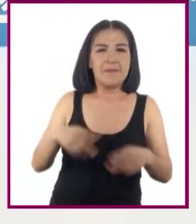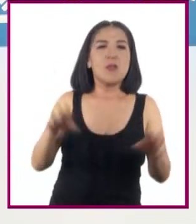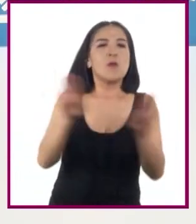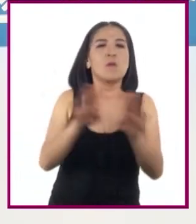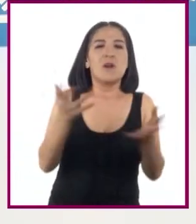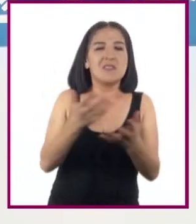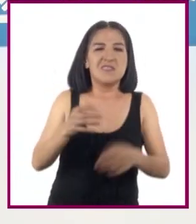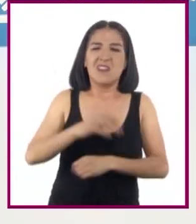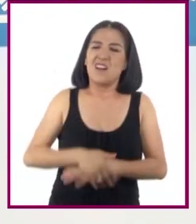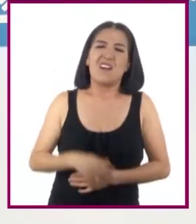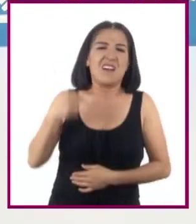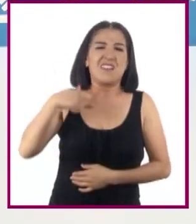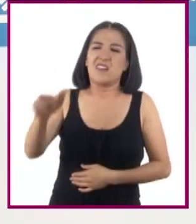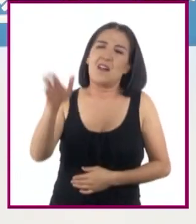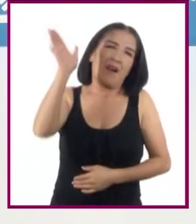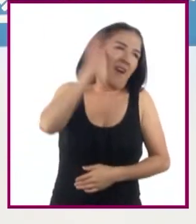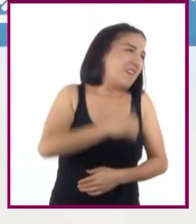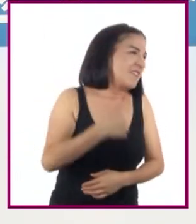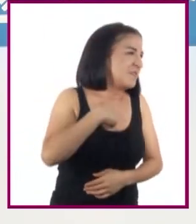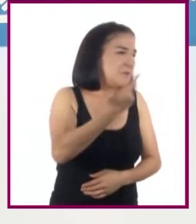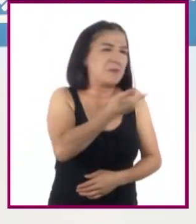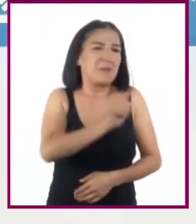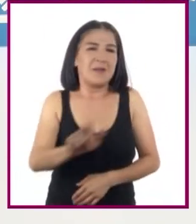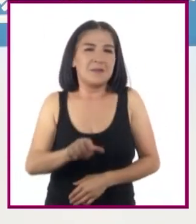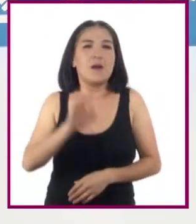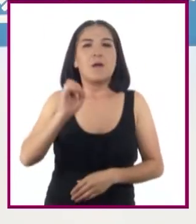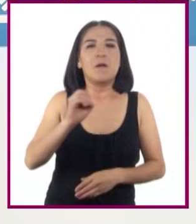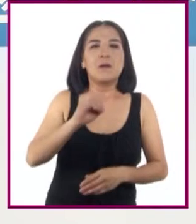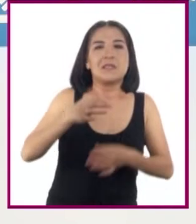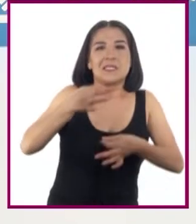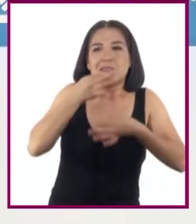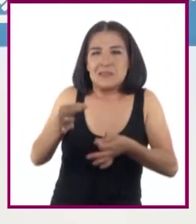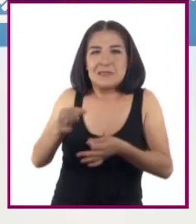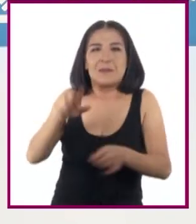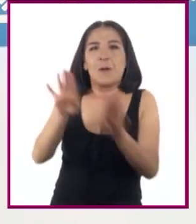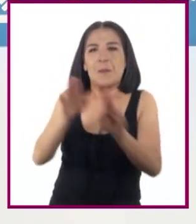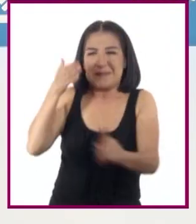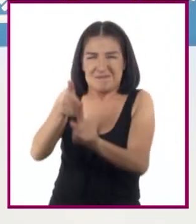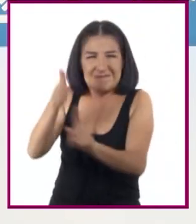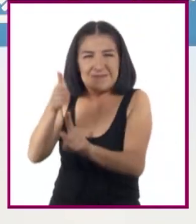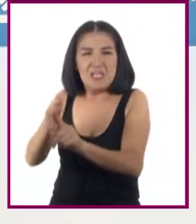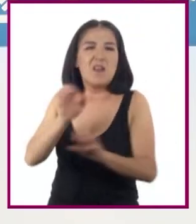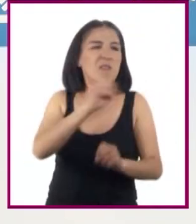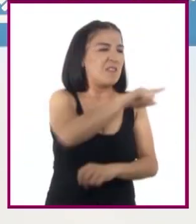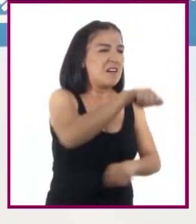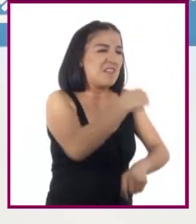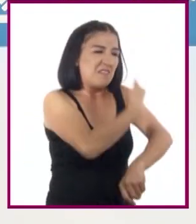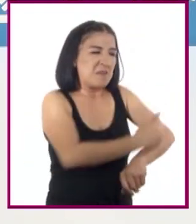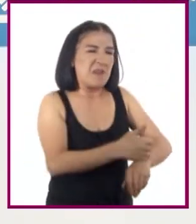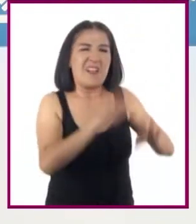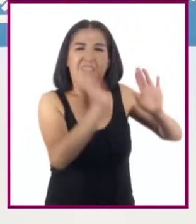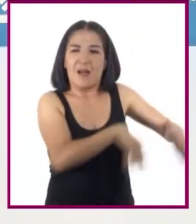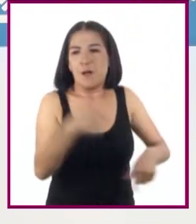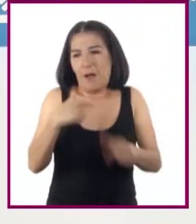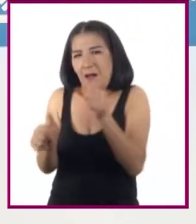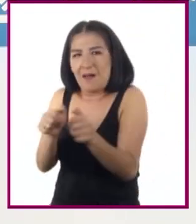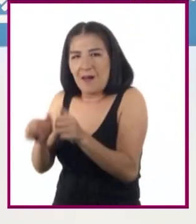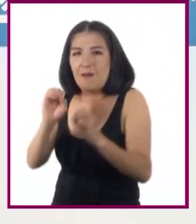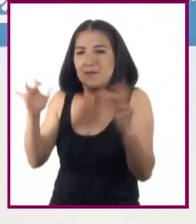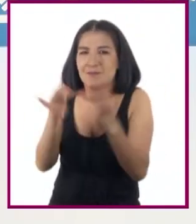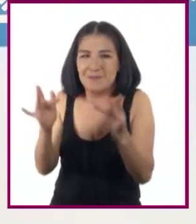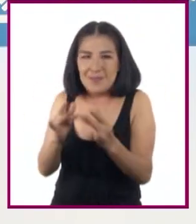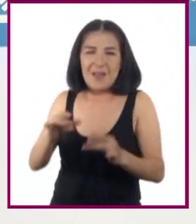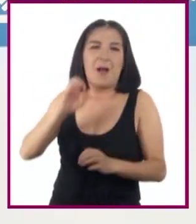realiza y lo quiere hacer de manera compulsiva, dejando otras actividades como estar con la familia o dormir, porque le genera